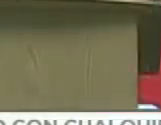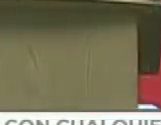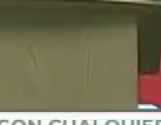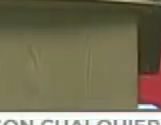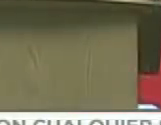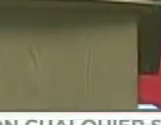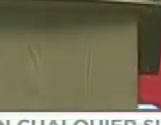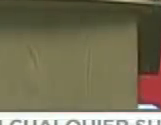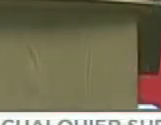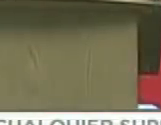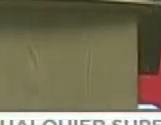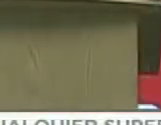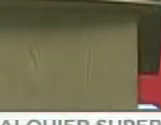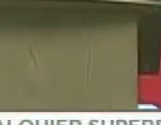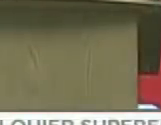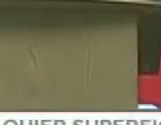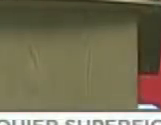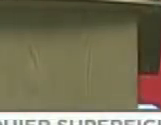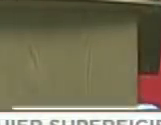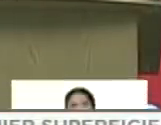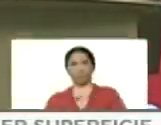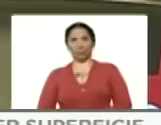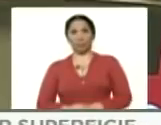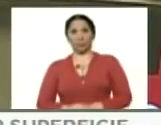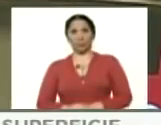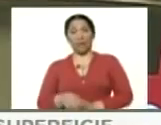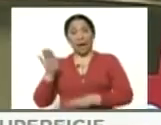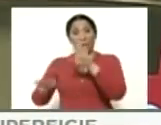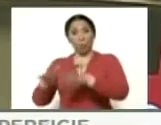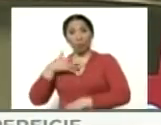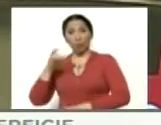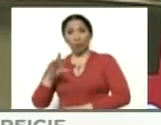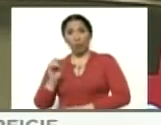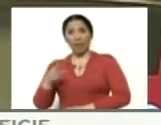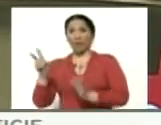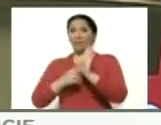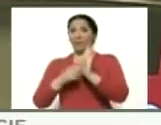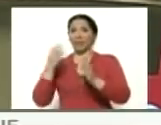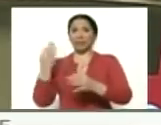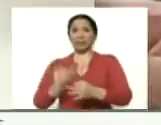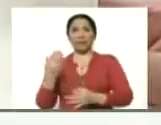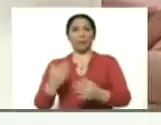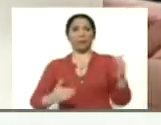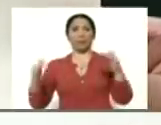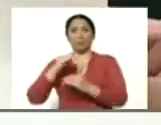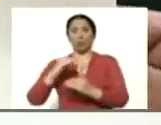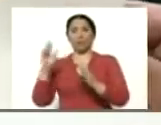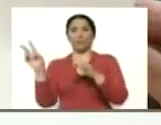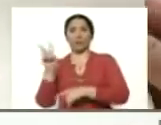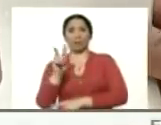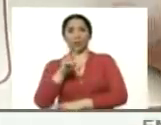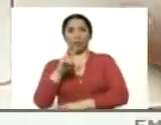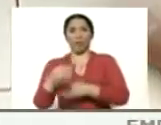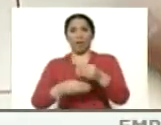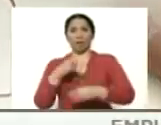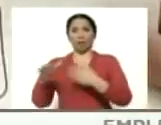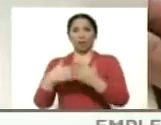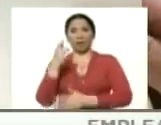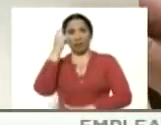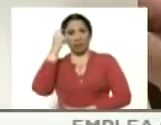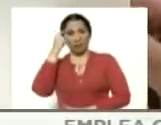Aunque a algunos le duele, la verdad siempre se impone. Venezuela ha realizado hasta la fecha